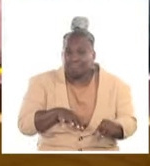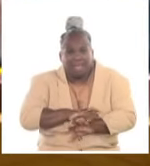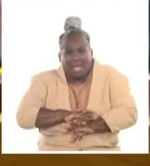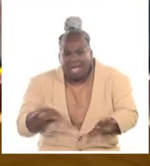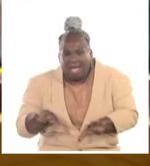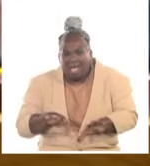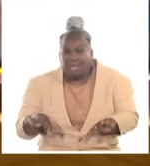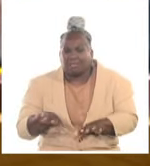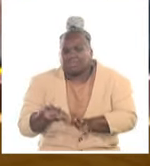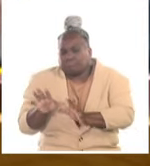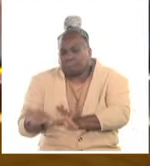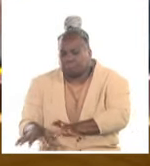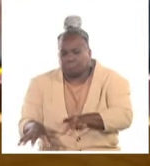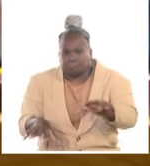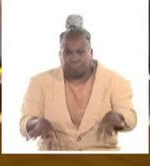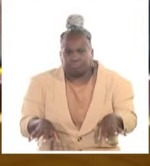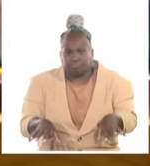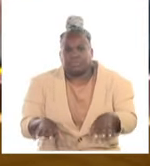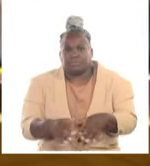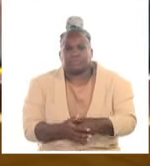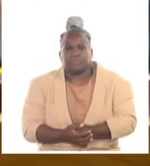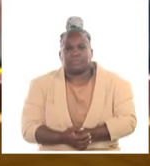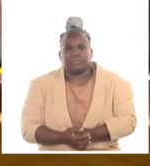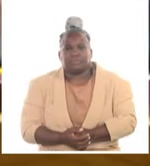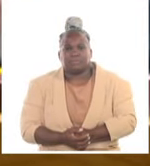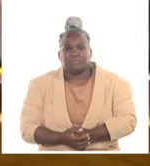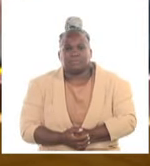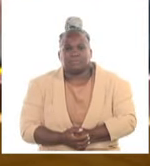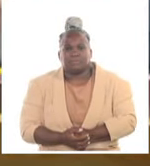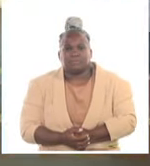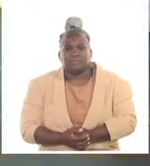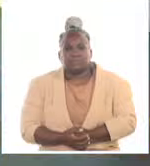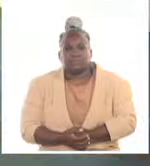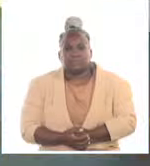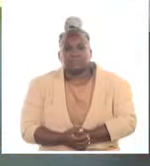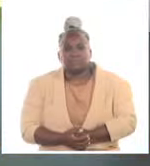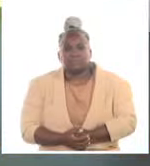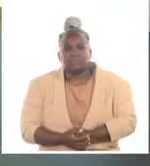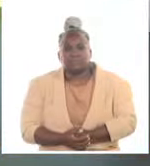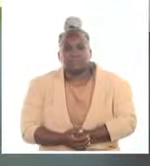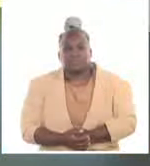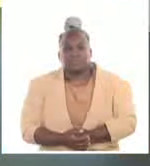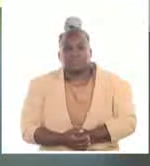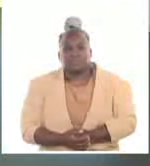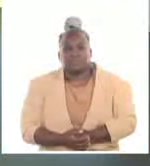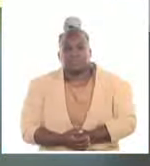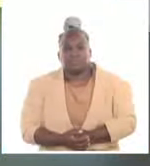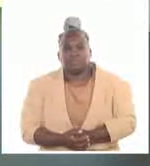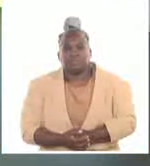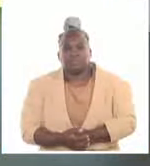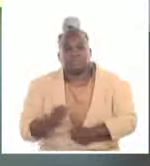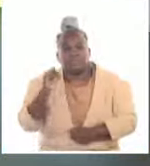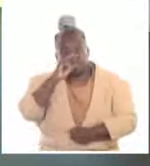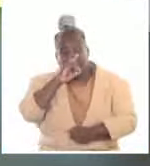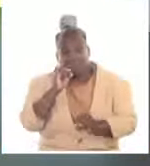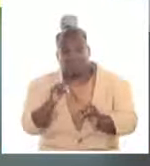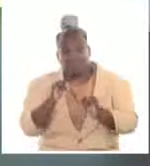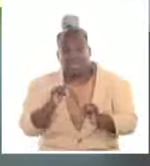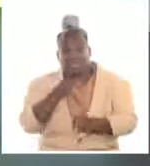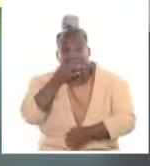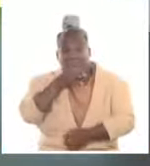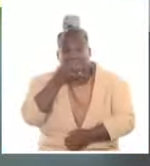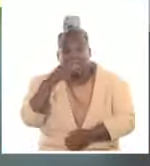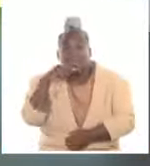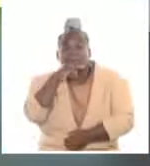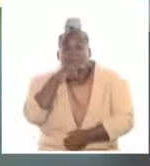Thank you. Y al cierre le informo que Moscú